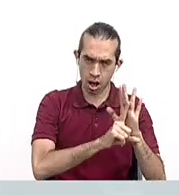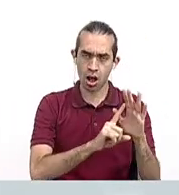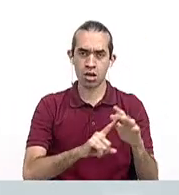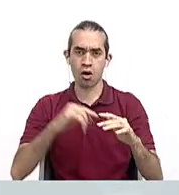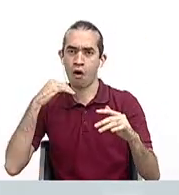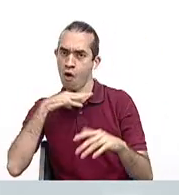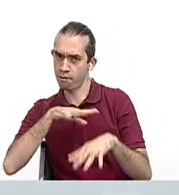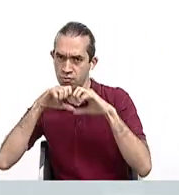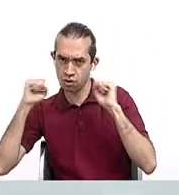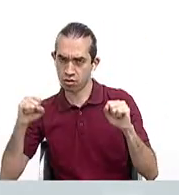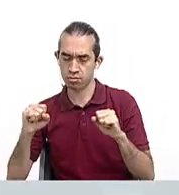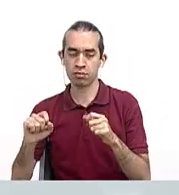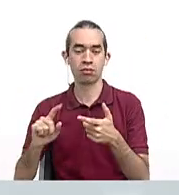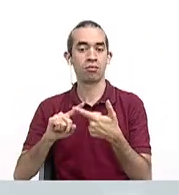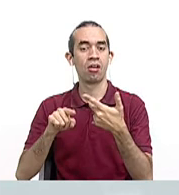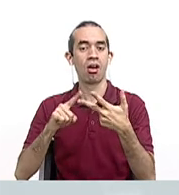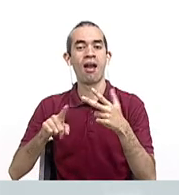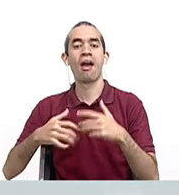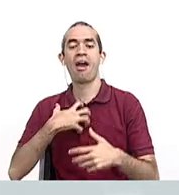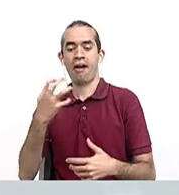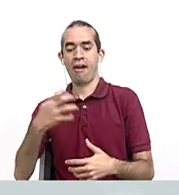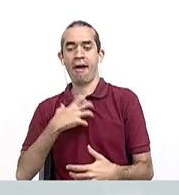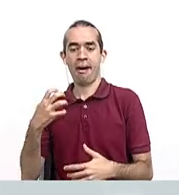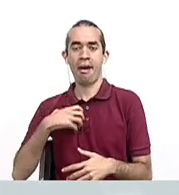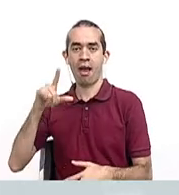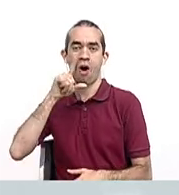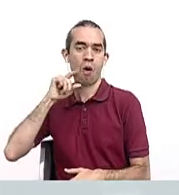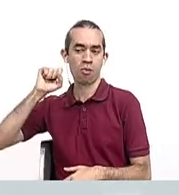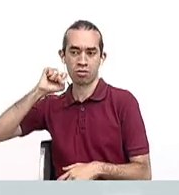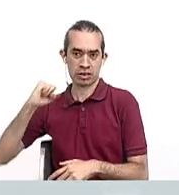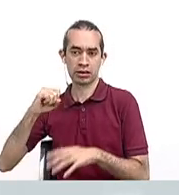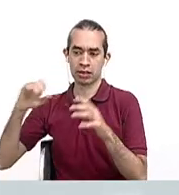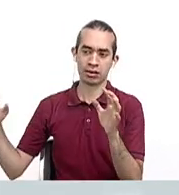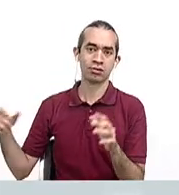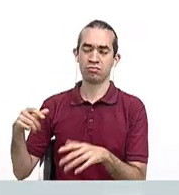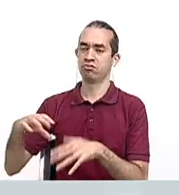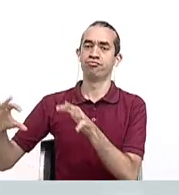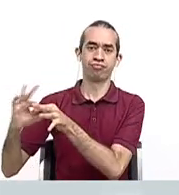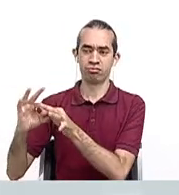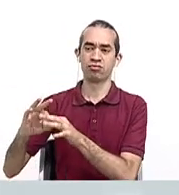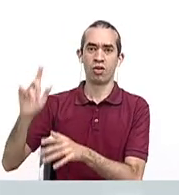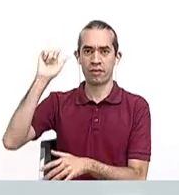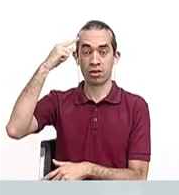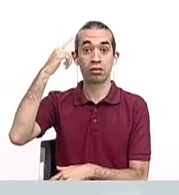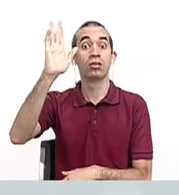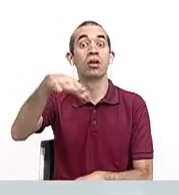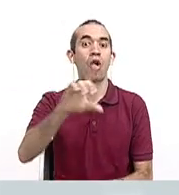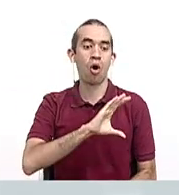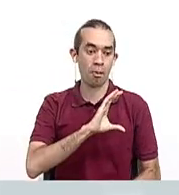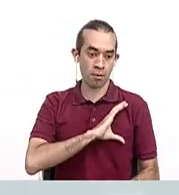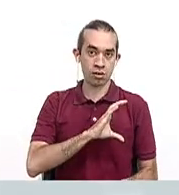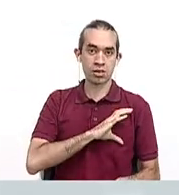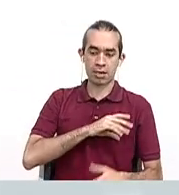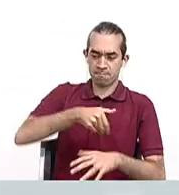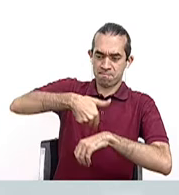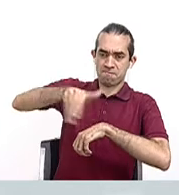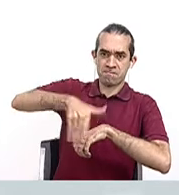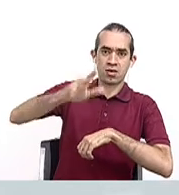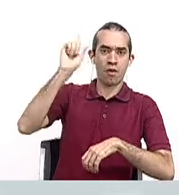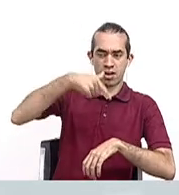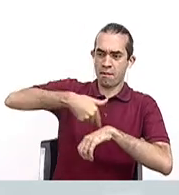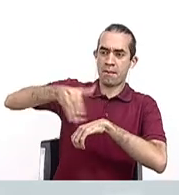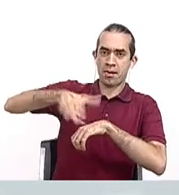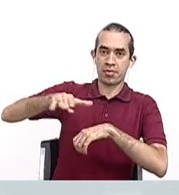con los comunistas el gobierno envía policías a las afueras de radio américa latina' una vez que